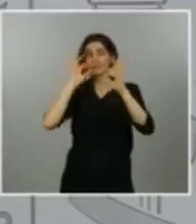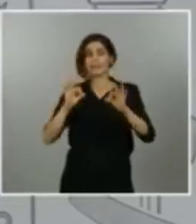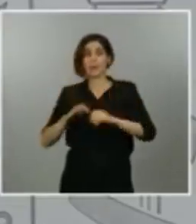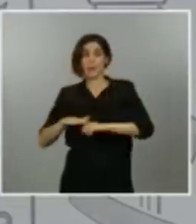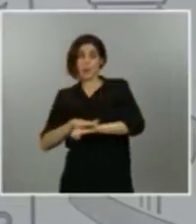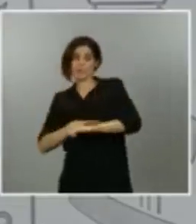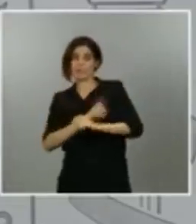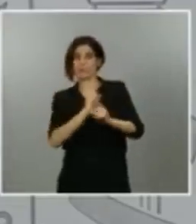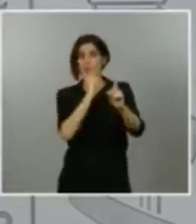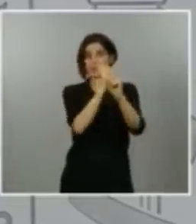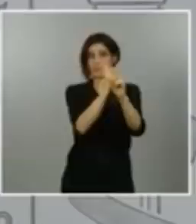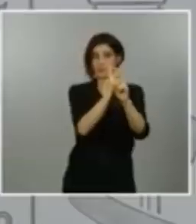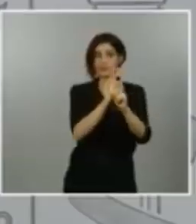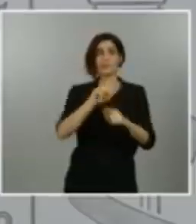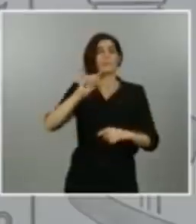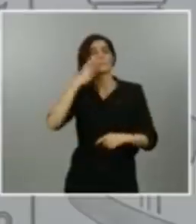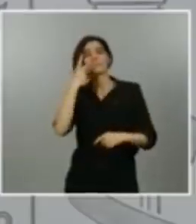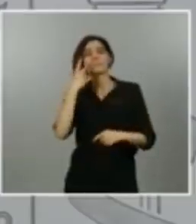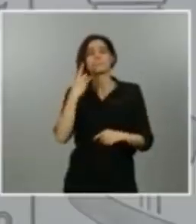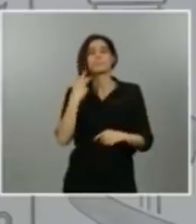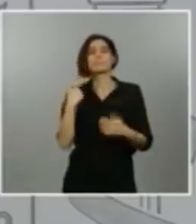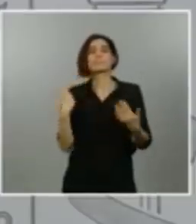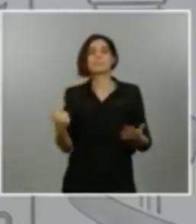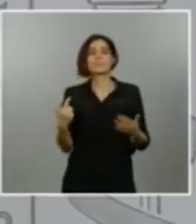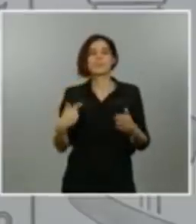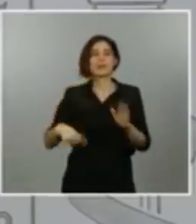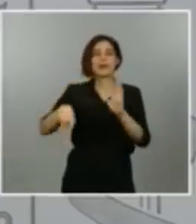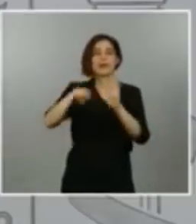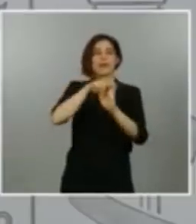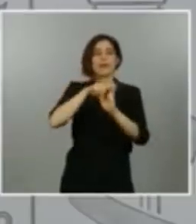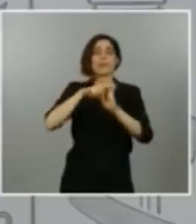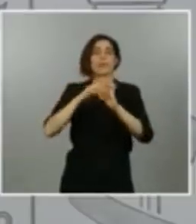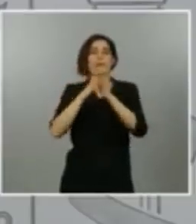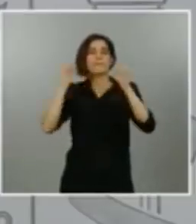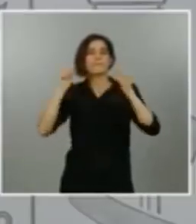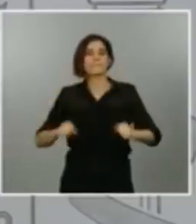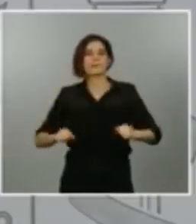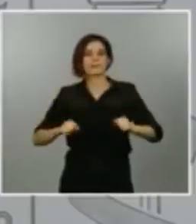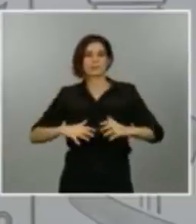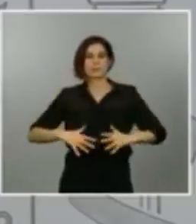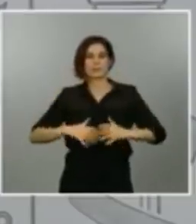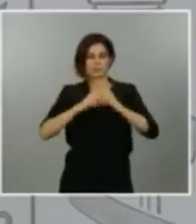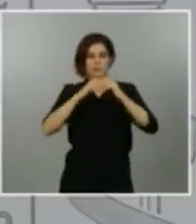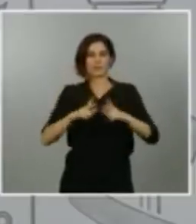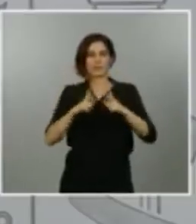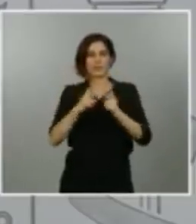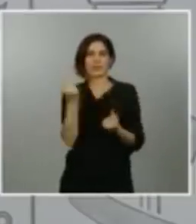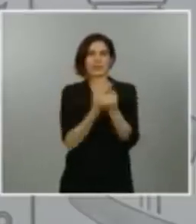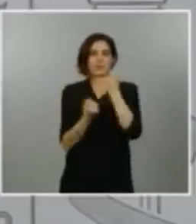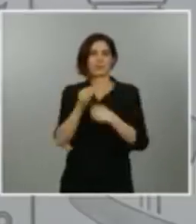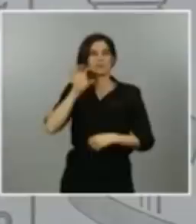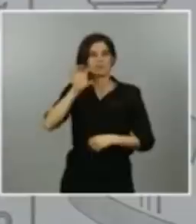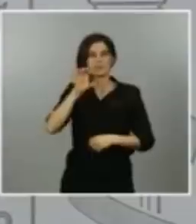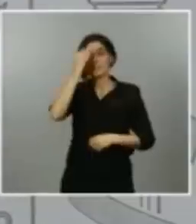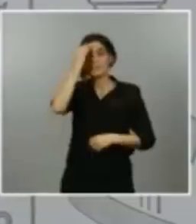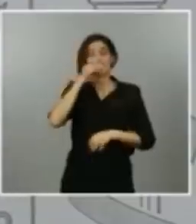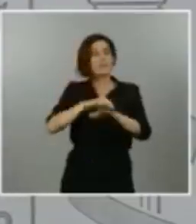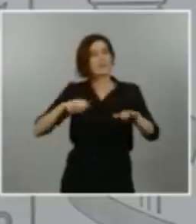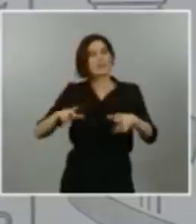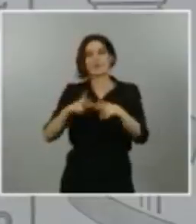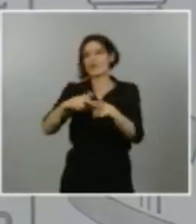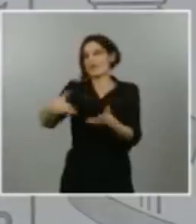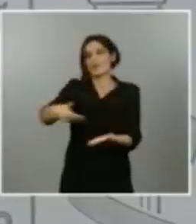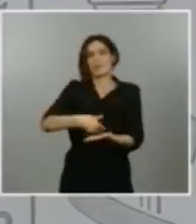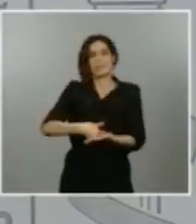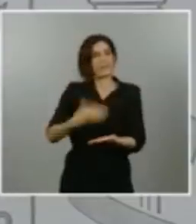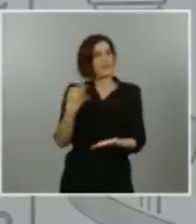volver a afrontar los problemas que españa tiene y que además son bastante graves porque tenemos una fragilidad institucional que se